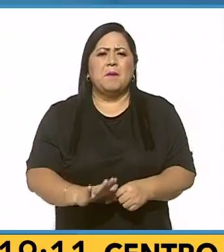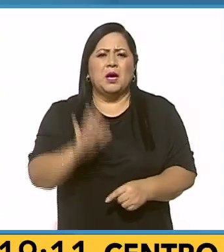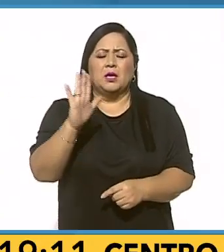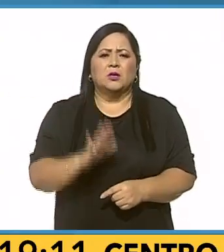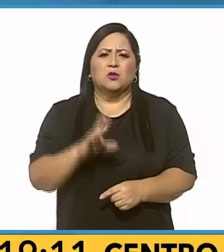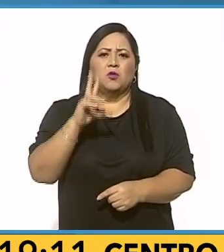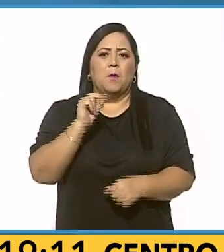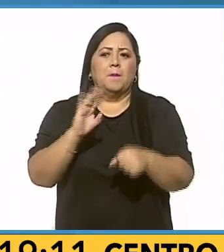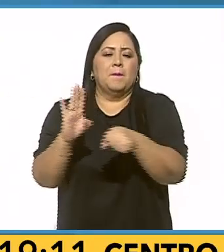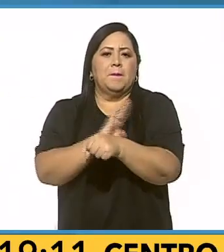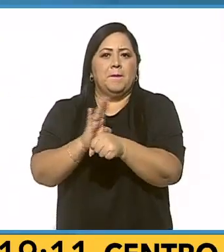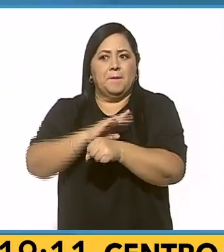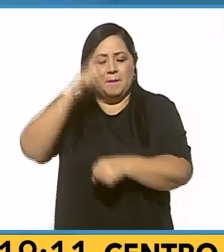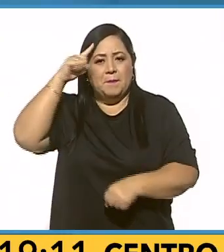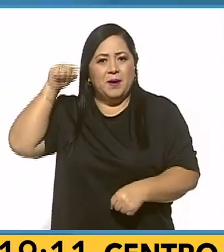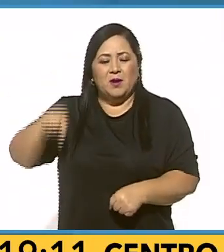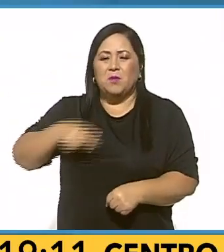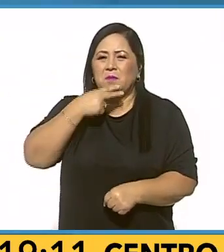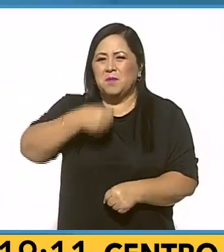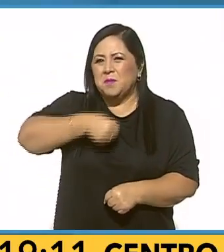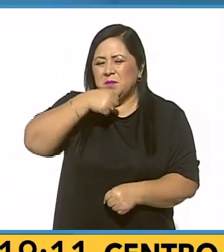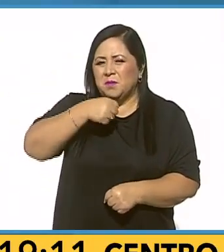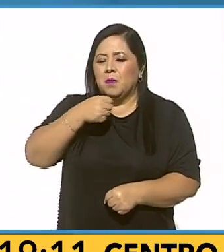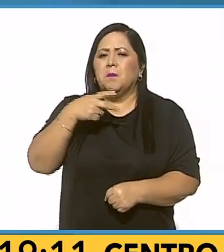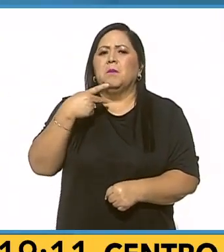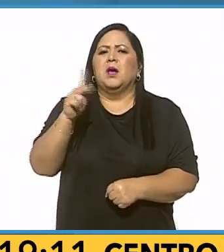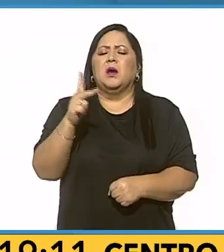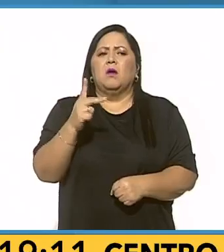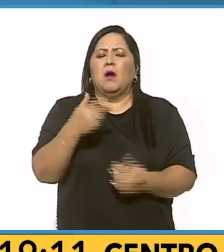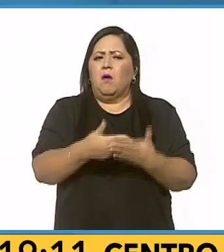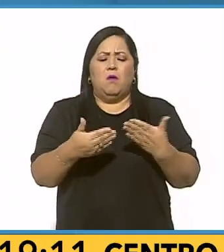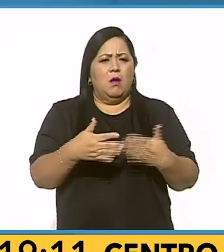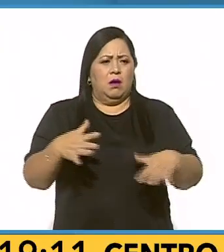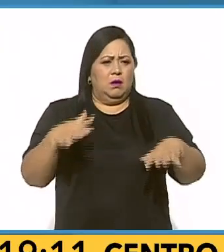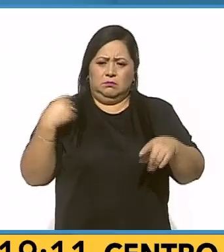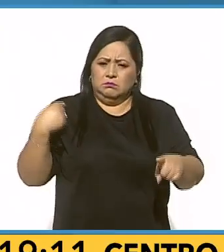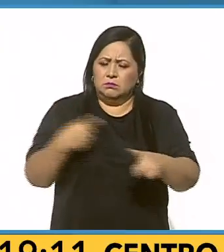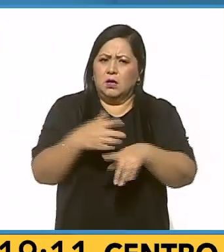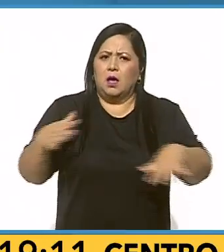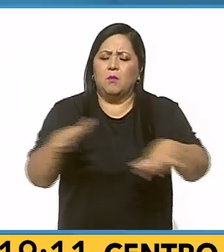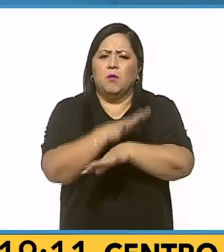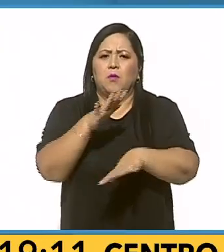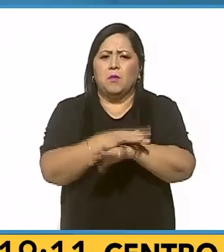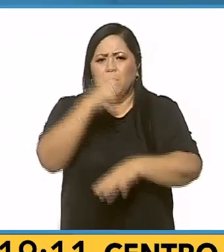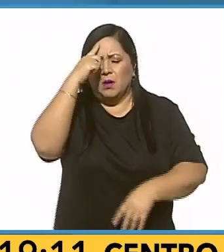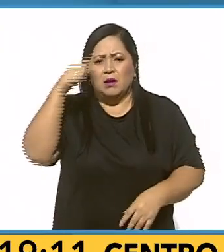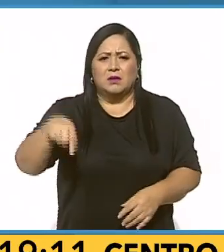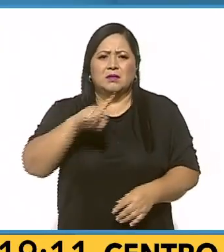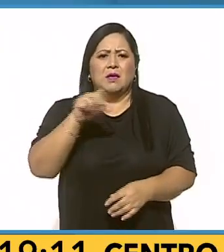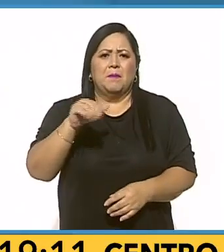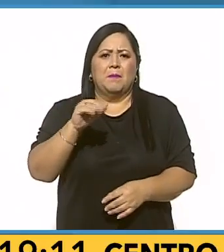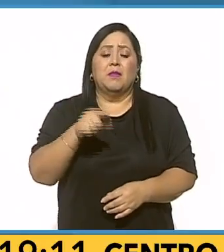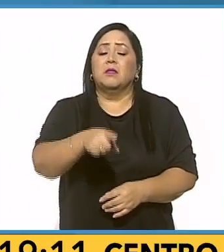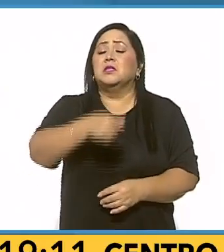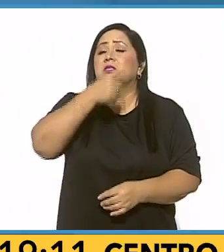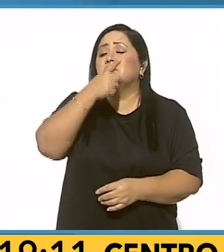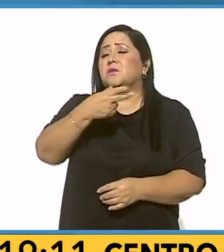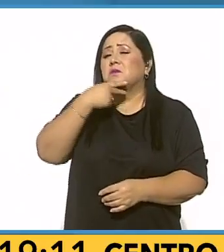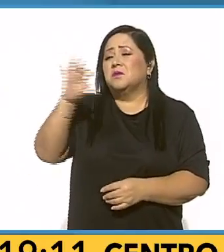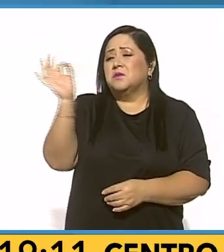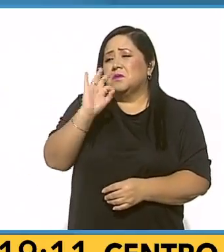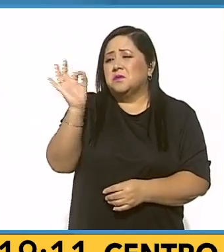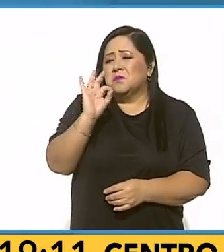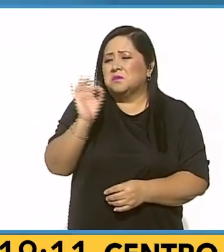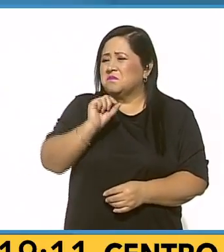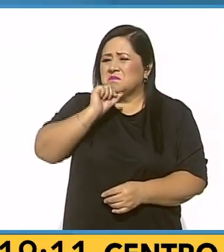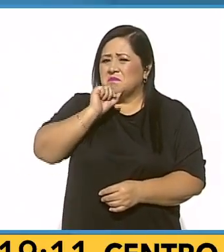no le iba a beneficiar tanto al Mayo Zambada. ¿Qué pudo haber cambiado en estas semanas para el Mayo? Es que posiblemente sea resultado